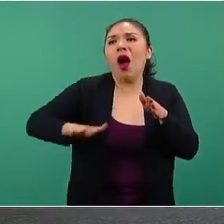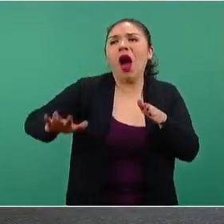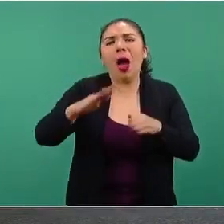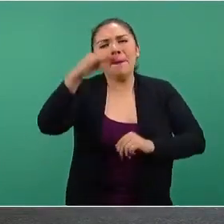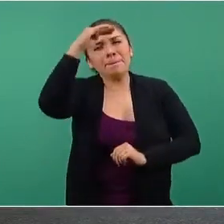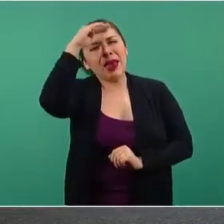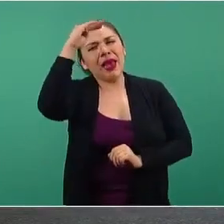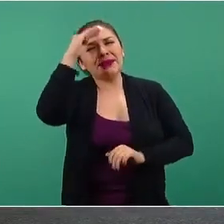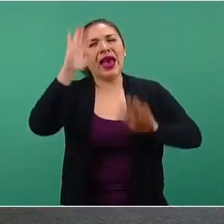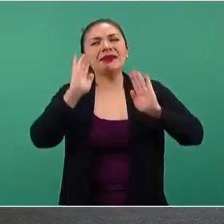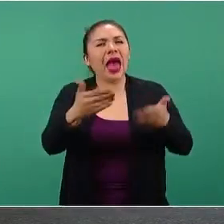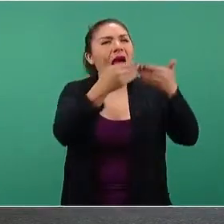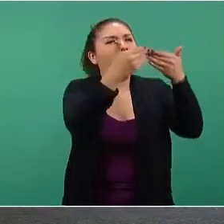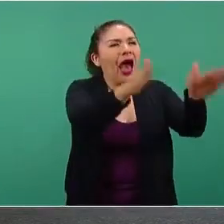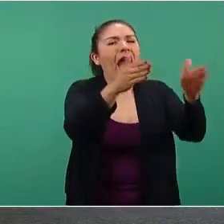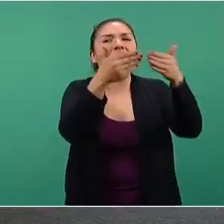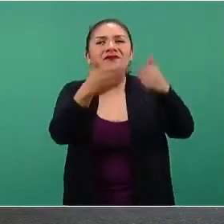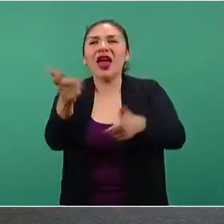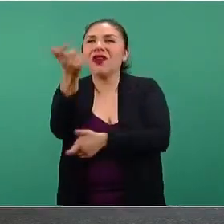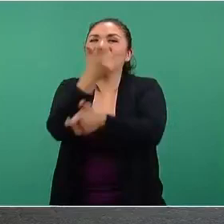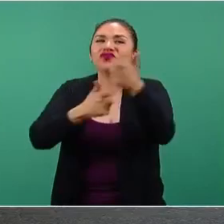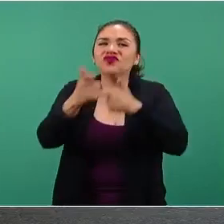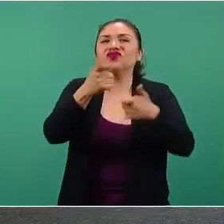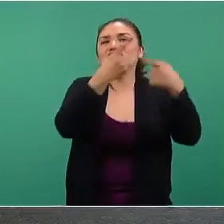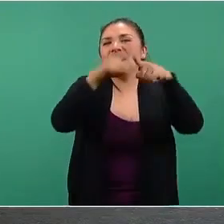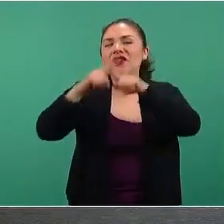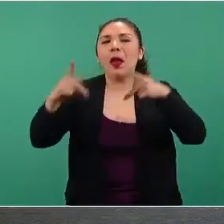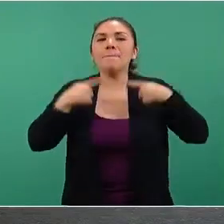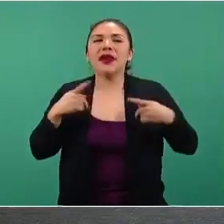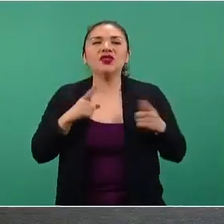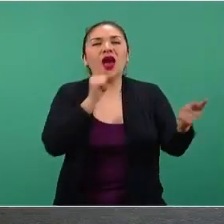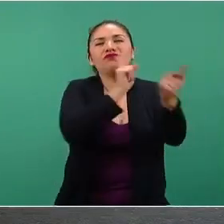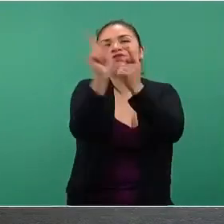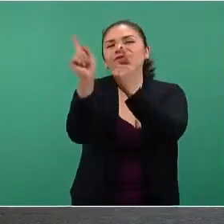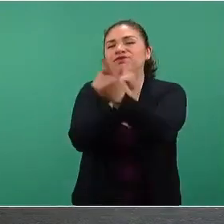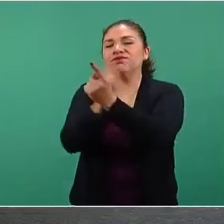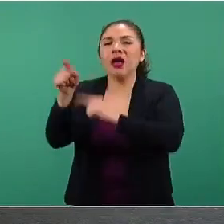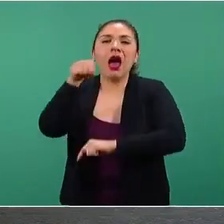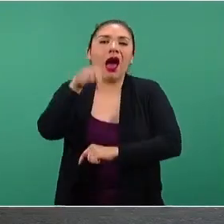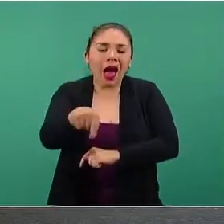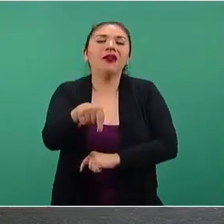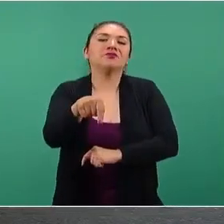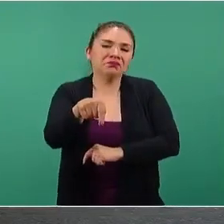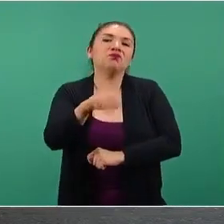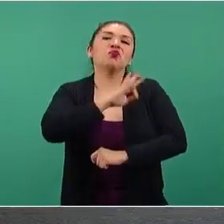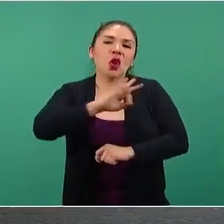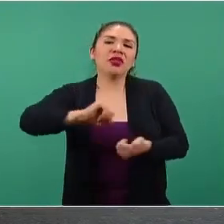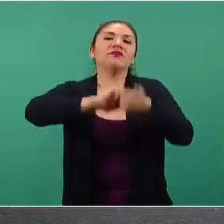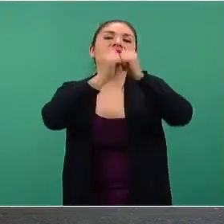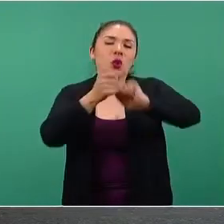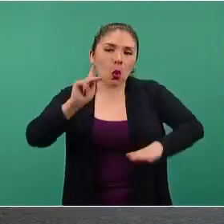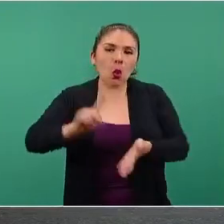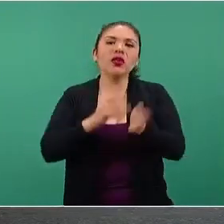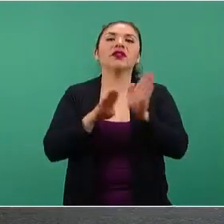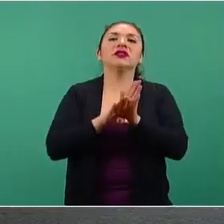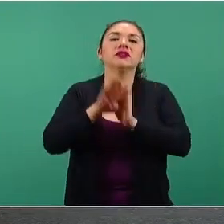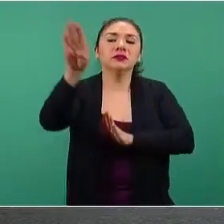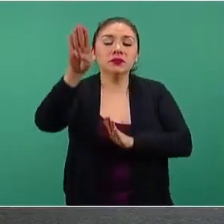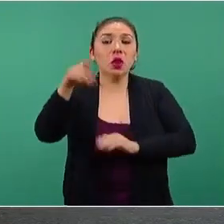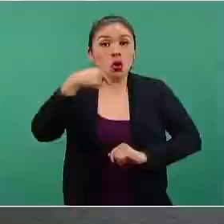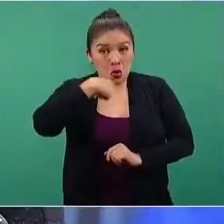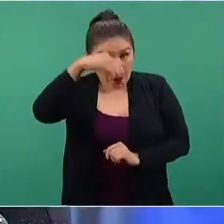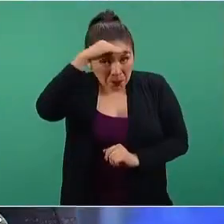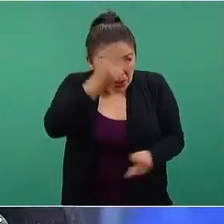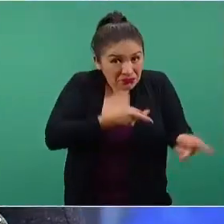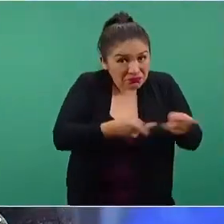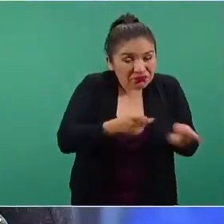tener mayor apertura socioeconómica, más contacto, esto tenderá a volver a incrementar. ¿Qué es lo que